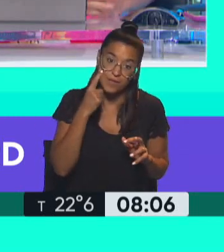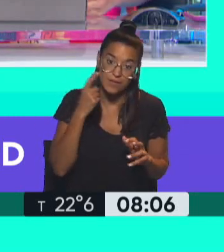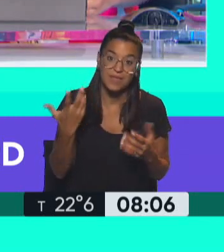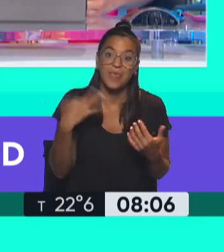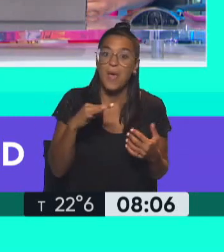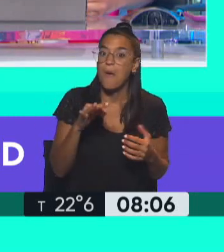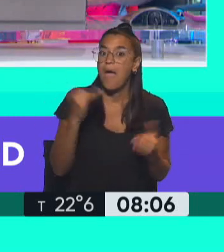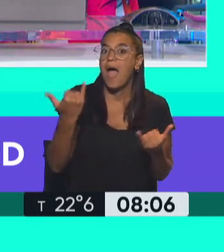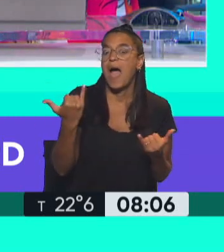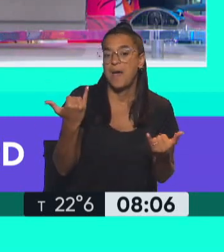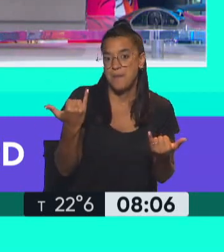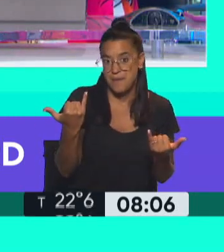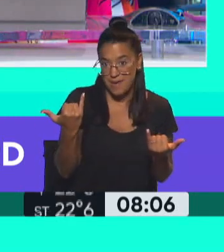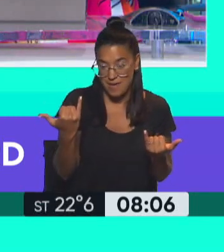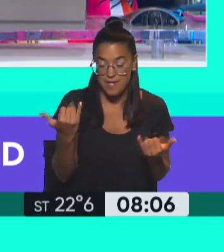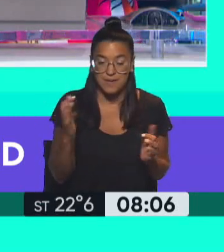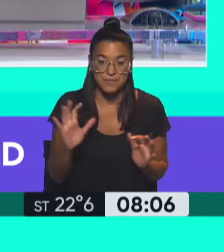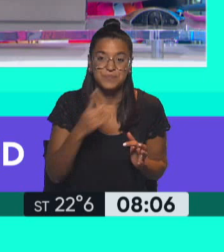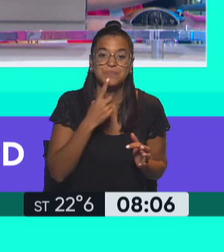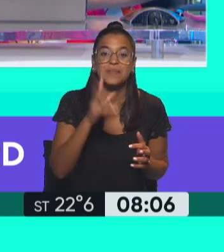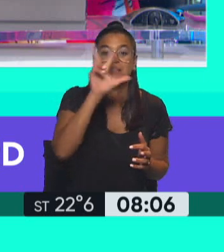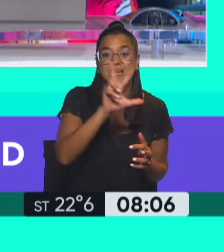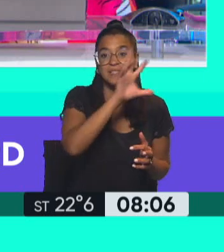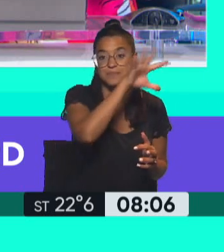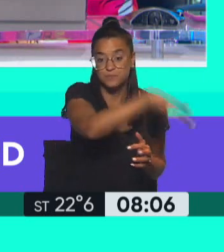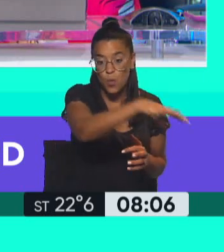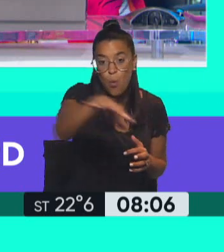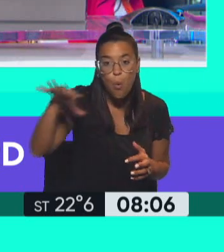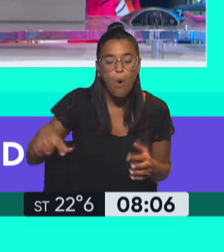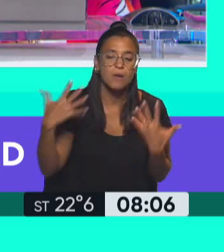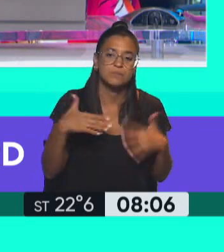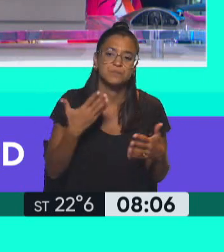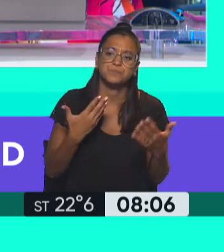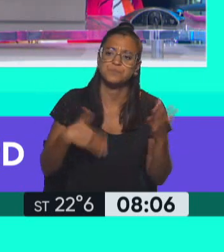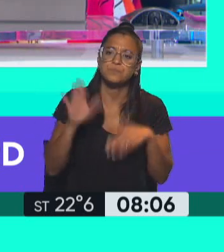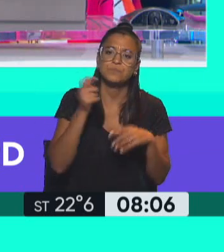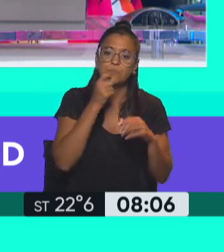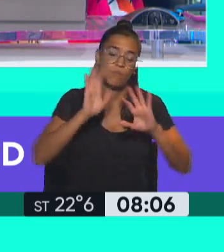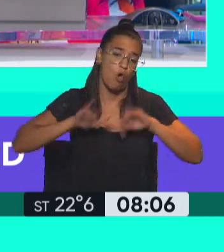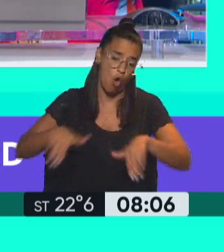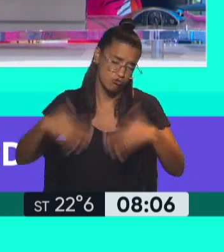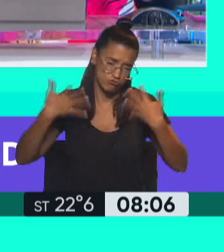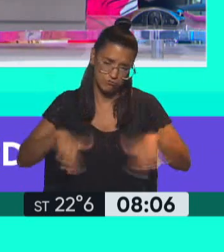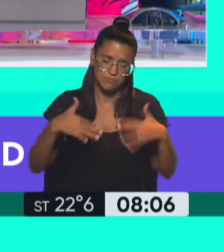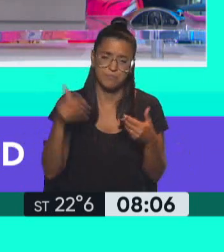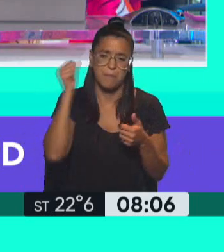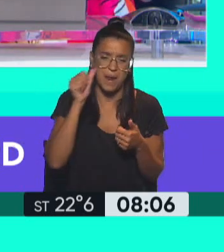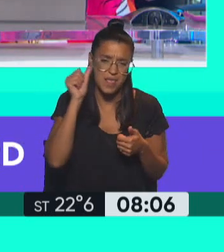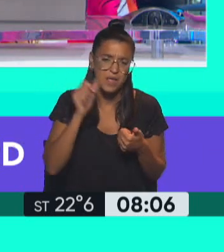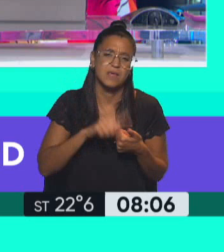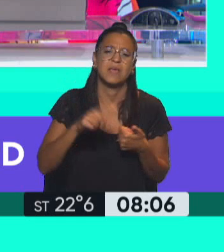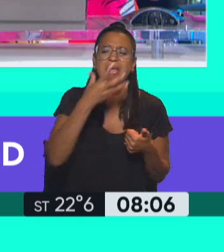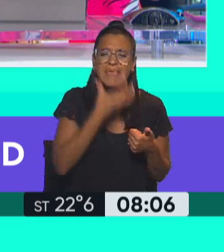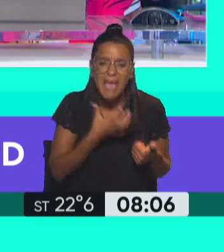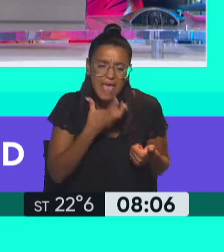disponibilidad claro y lo cierto es que ahí tenés tres destinos que están muy solicitados que fueron todo lo que tiene que ver con la costa mar del plata villa